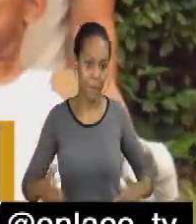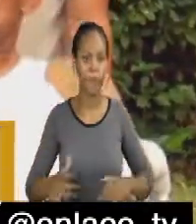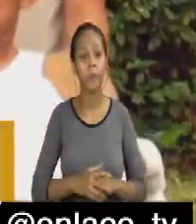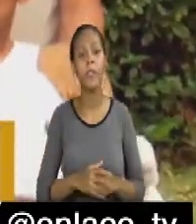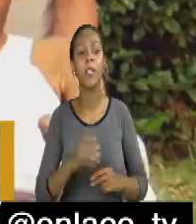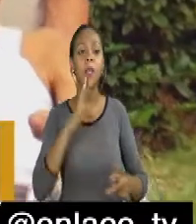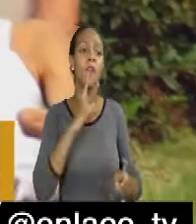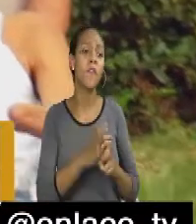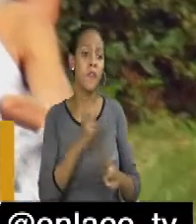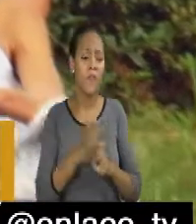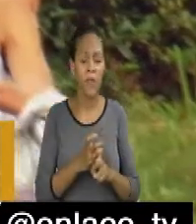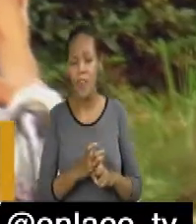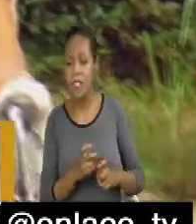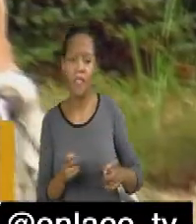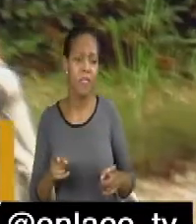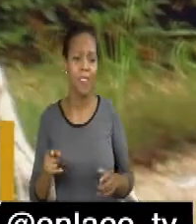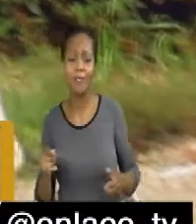dificulta